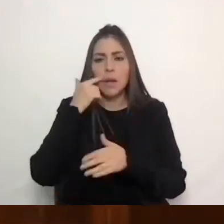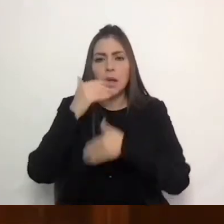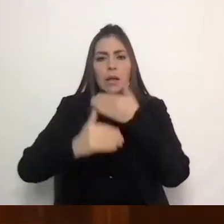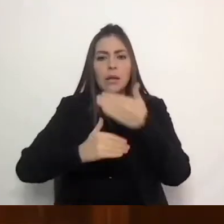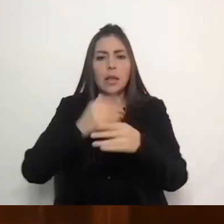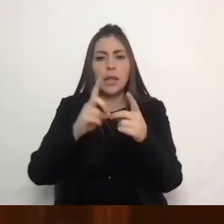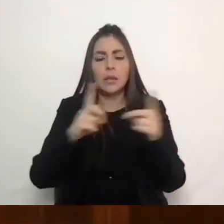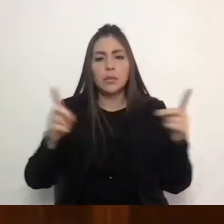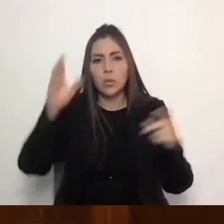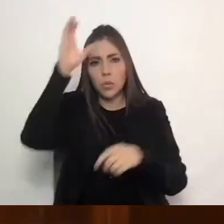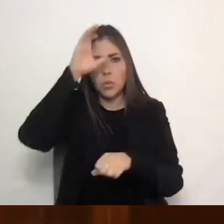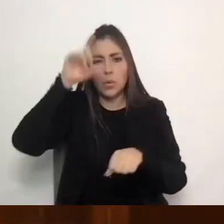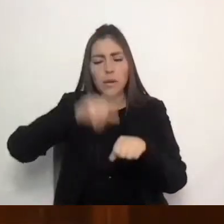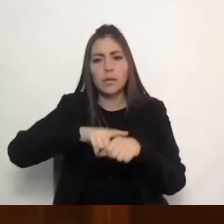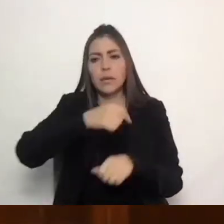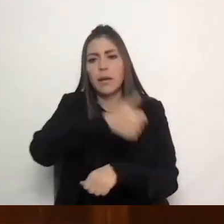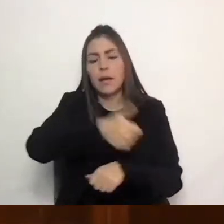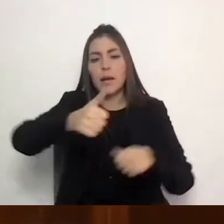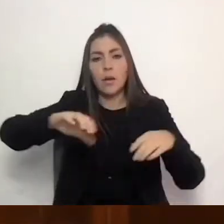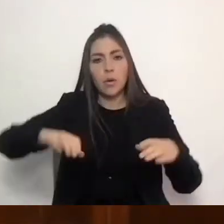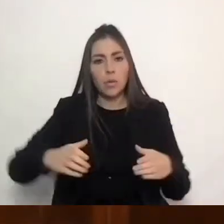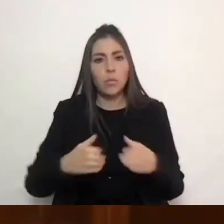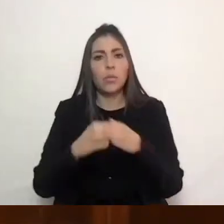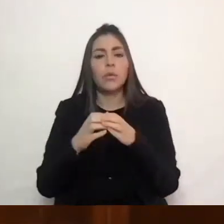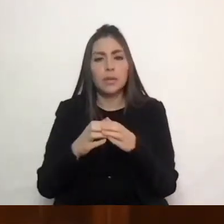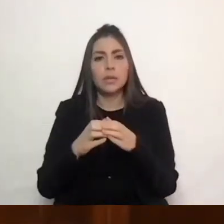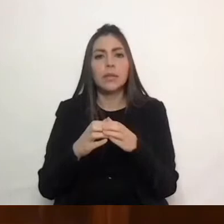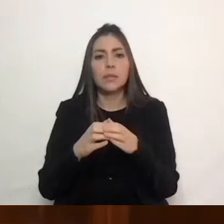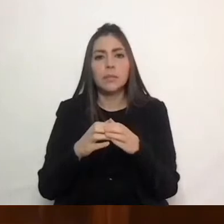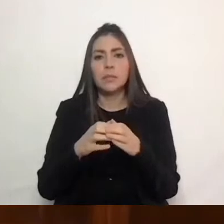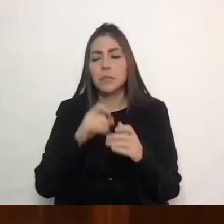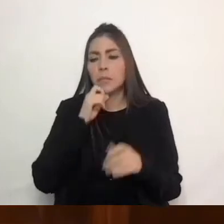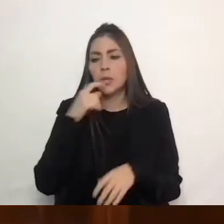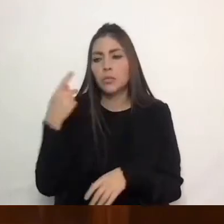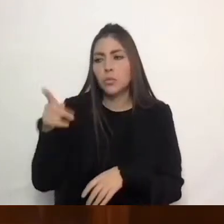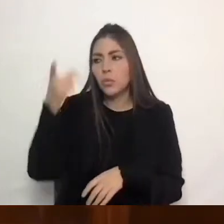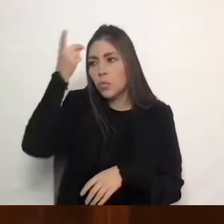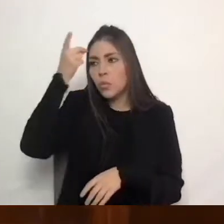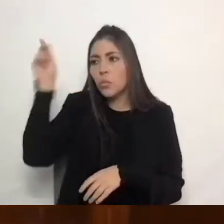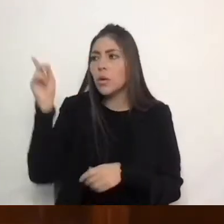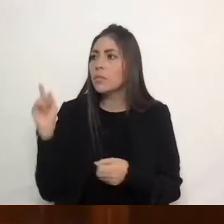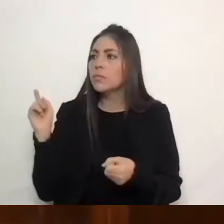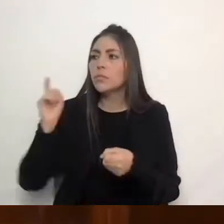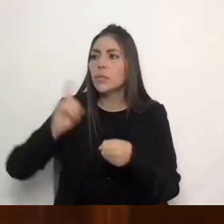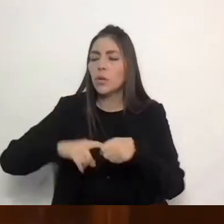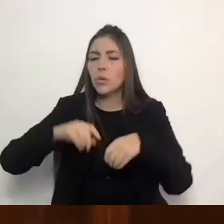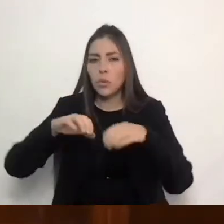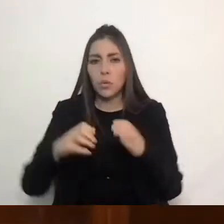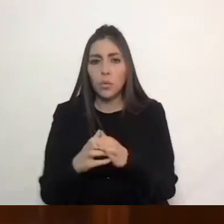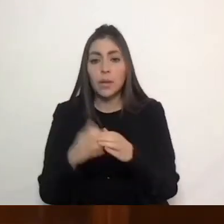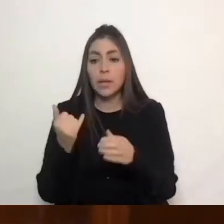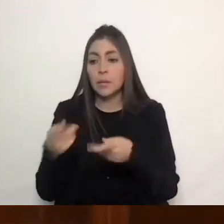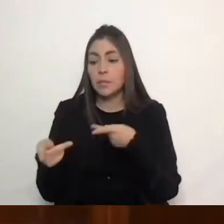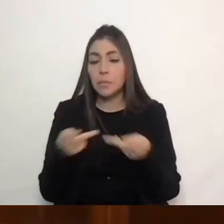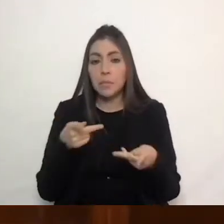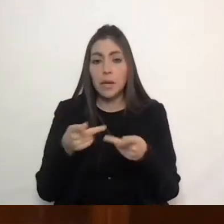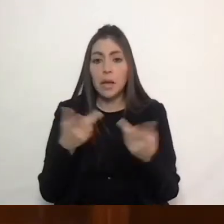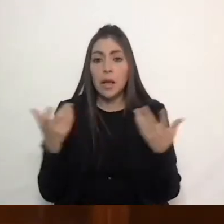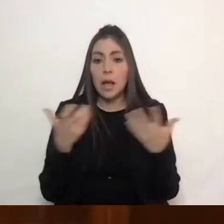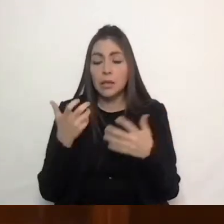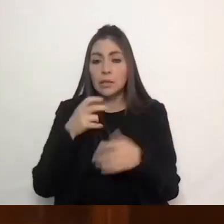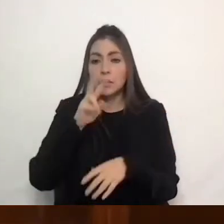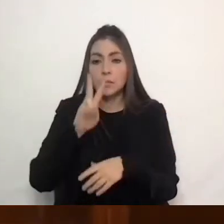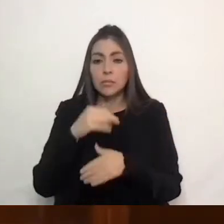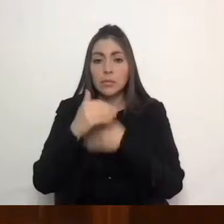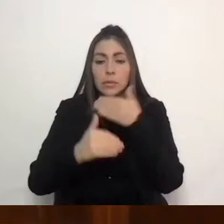cultural de las comunidades a las que pertenece y en la elaboración, la puesta en práctica y la